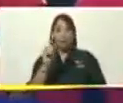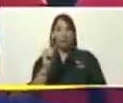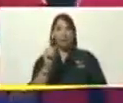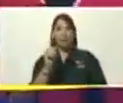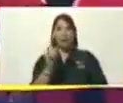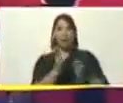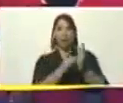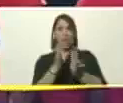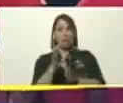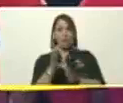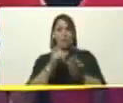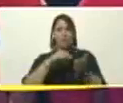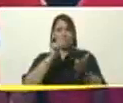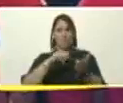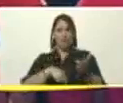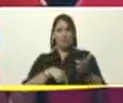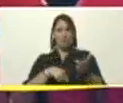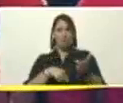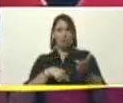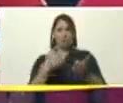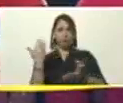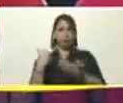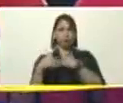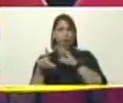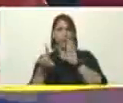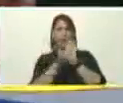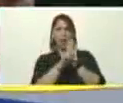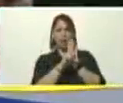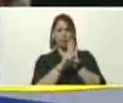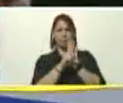en que él firmó aquella ley